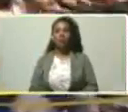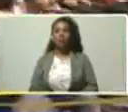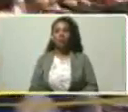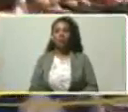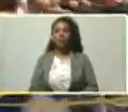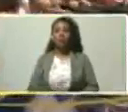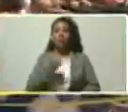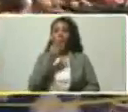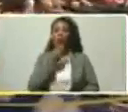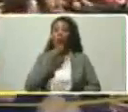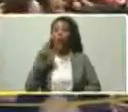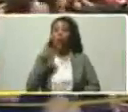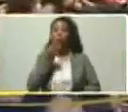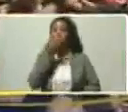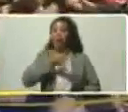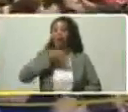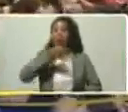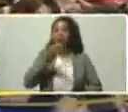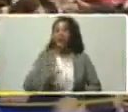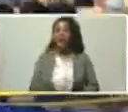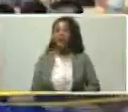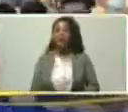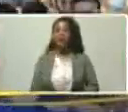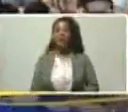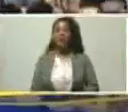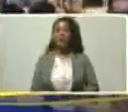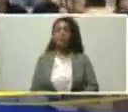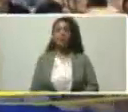Bueno, muchachos, buenas tardes.